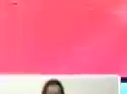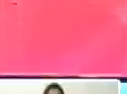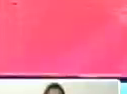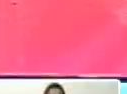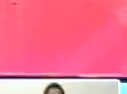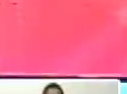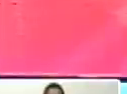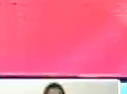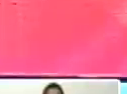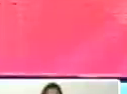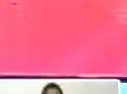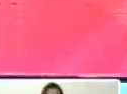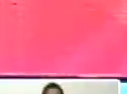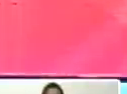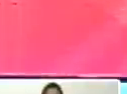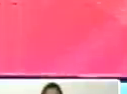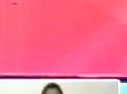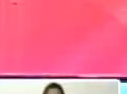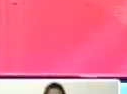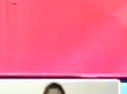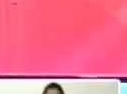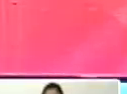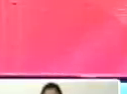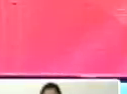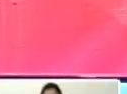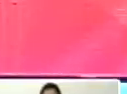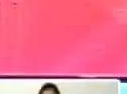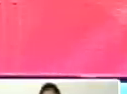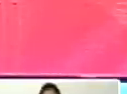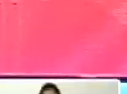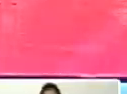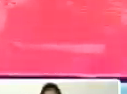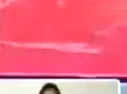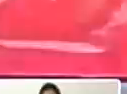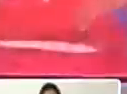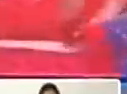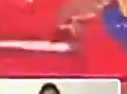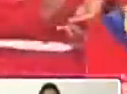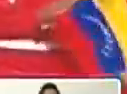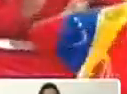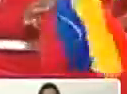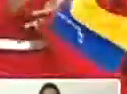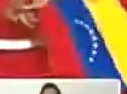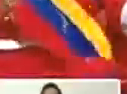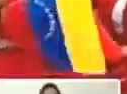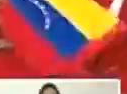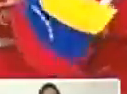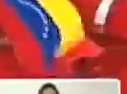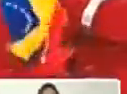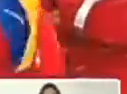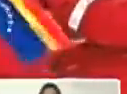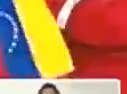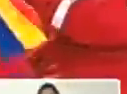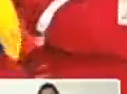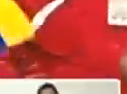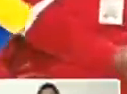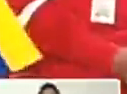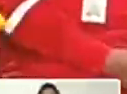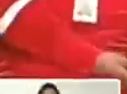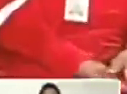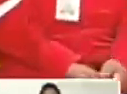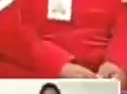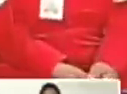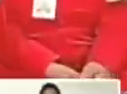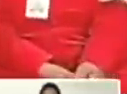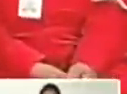del pueblo de Venezuela, desde el 5 de marzo de 2013 hasta el 24 de junio de 2021. La